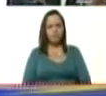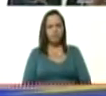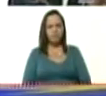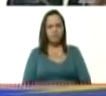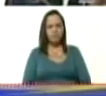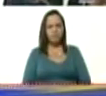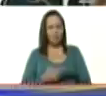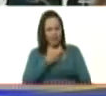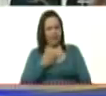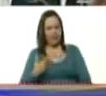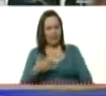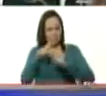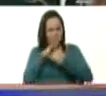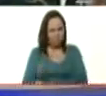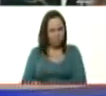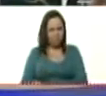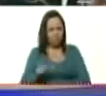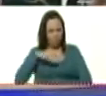pretendido.